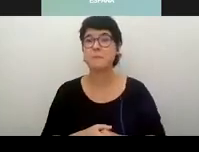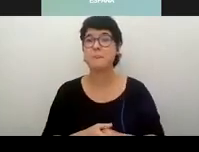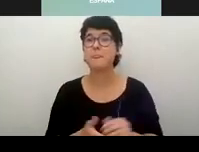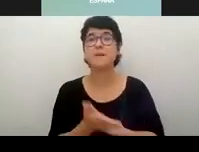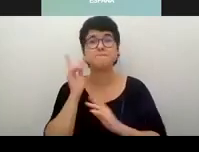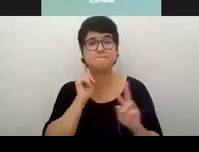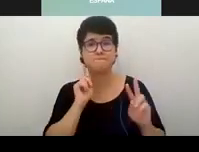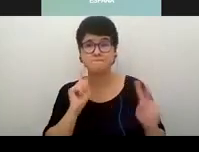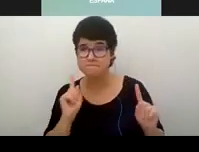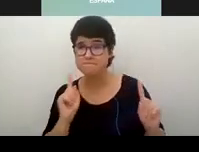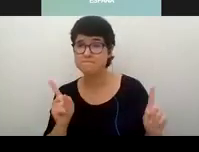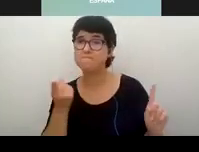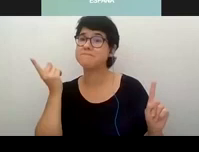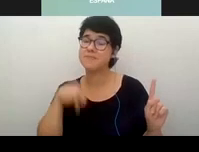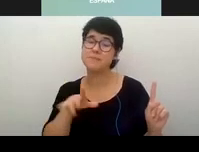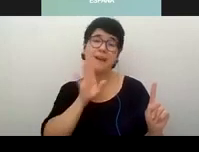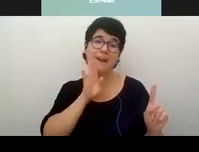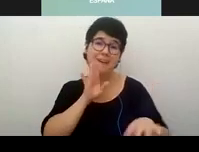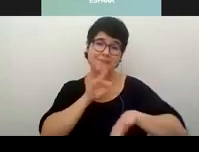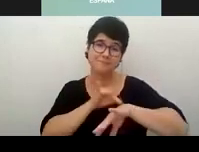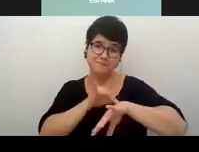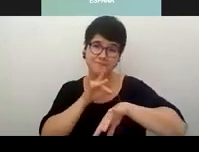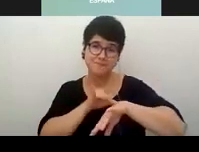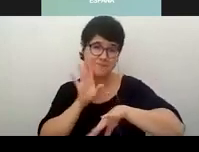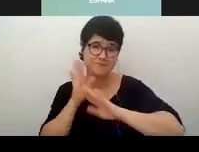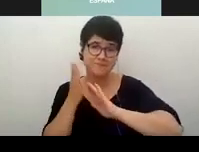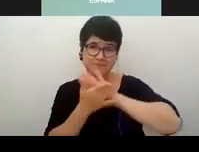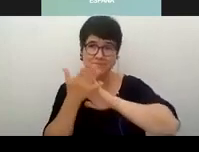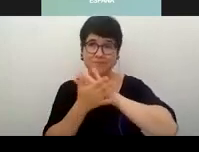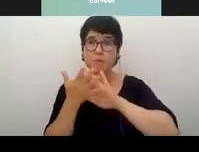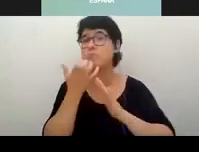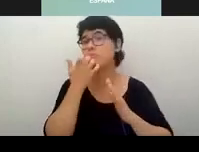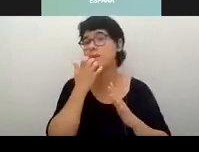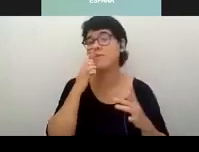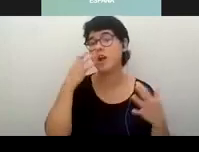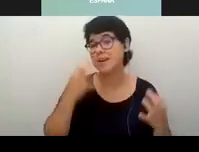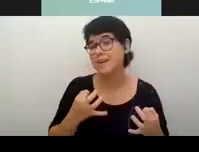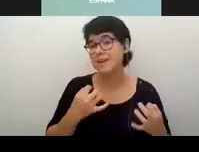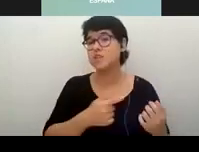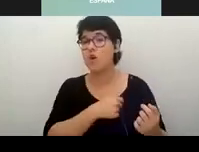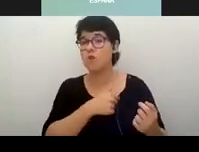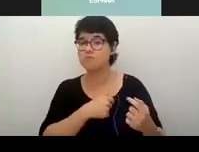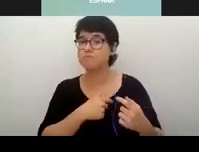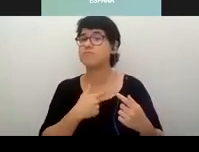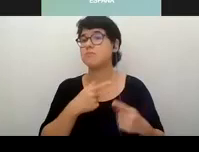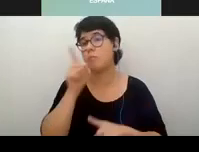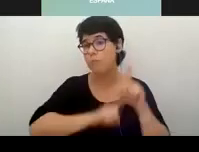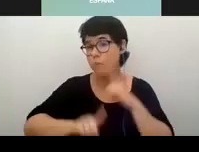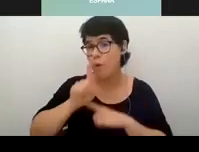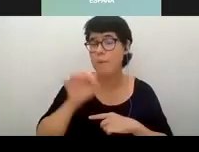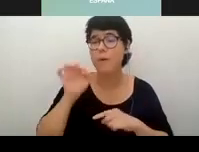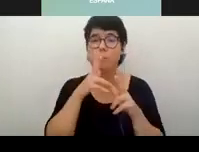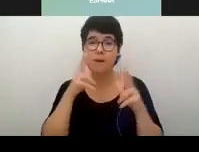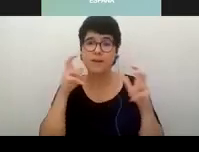pues, patologías como las que hemos comentado. Factores de riesgo cardiovascular como son la obesidad, por ejemplo, y el resto de